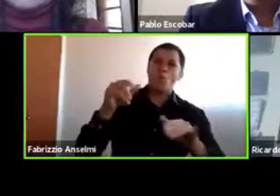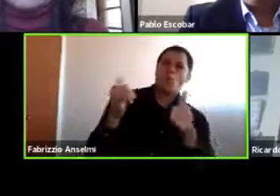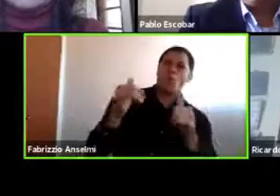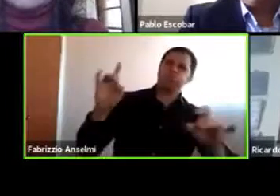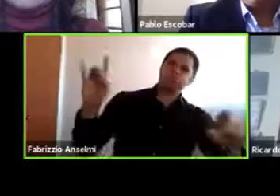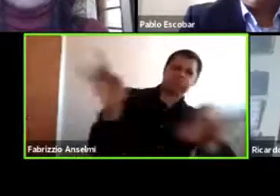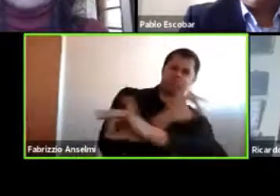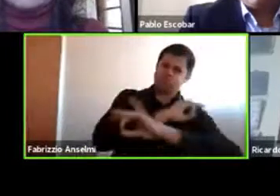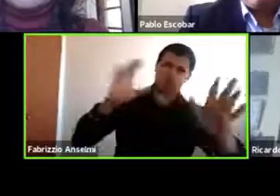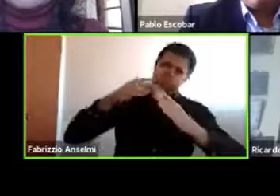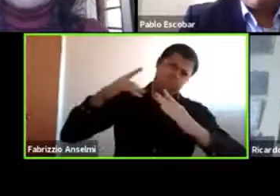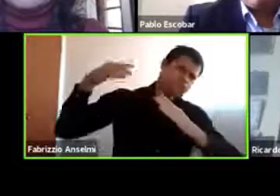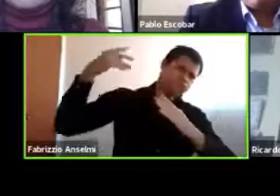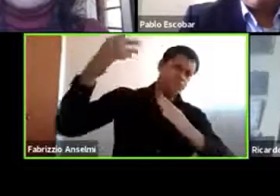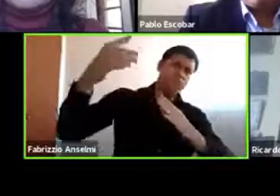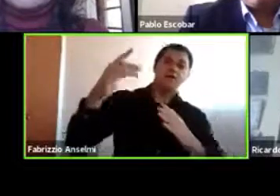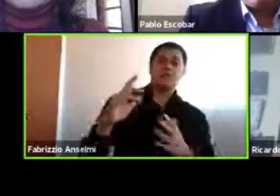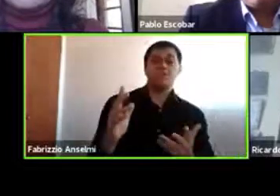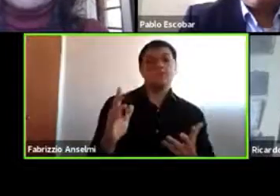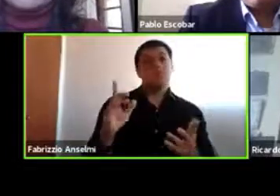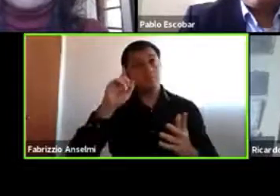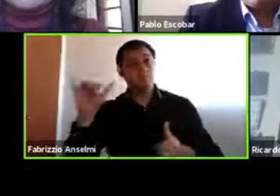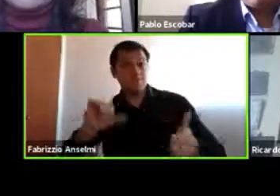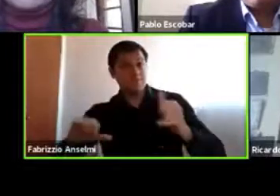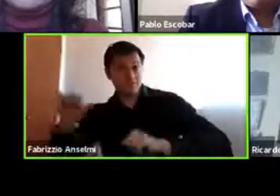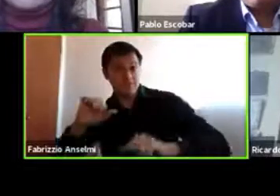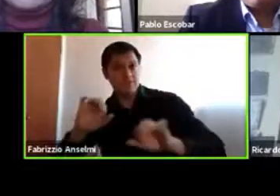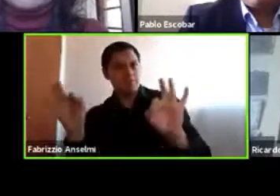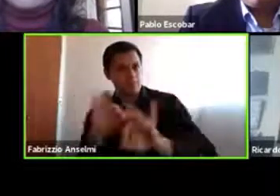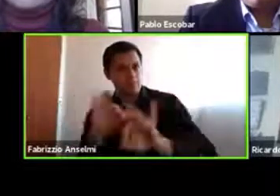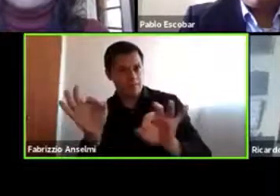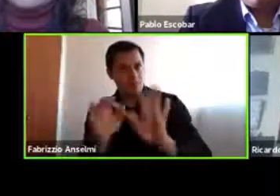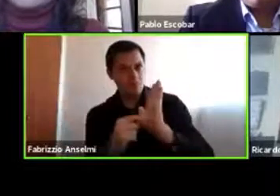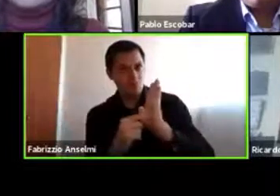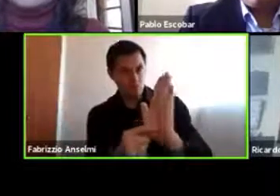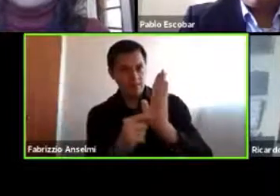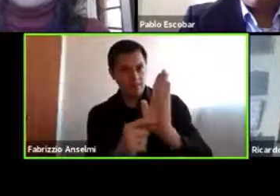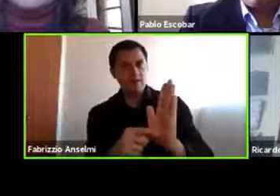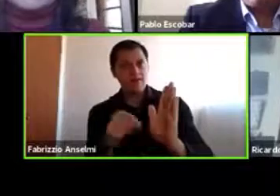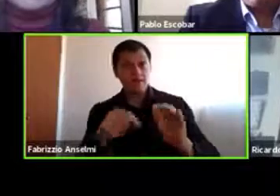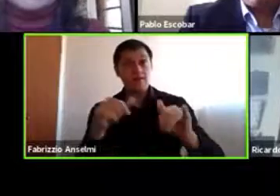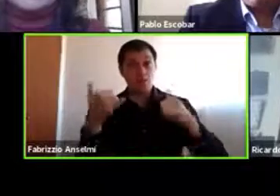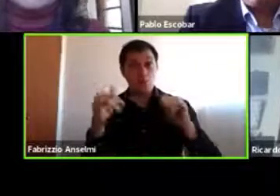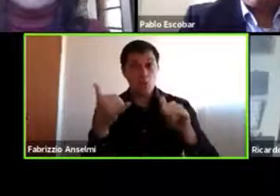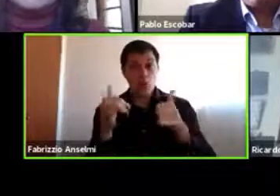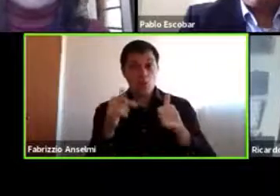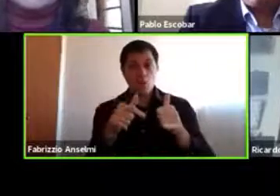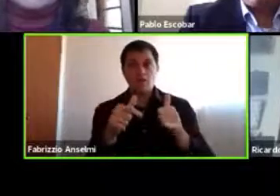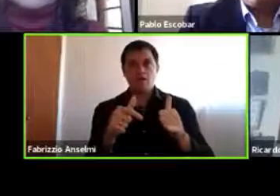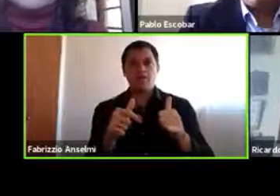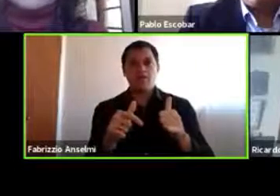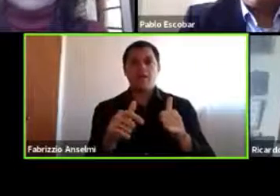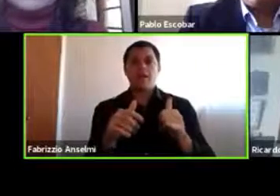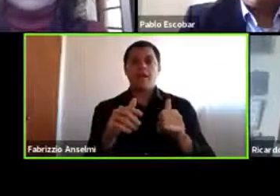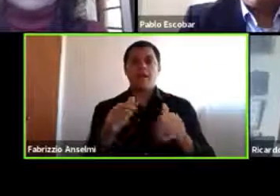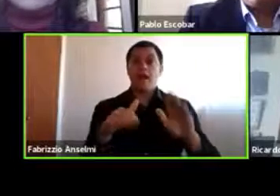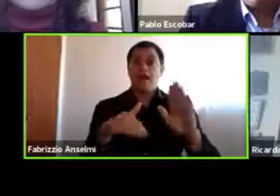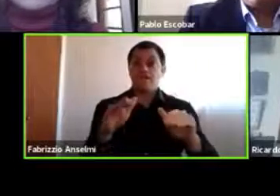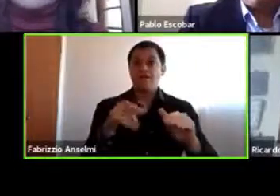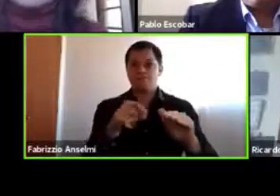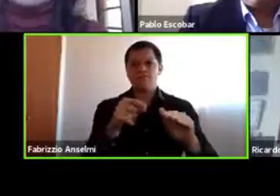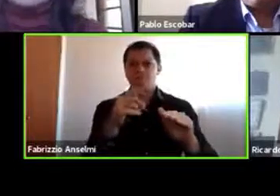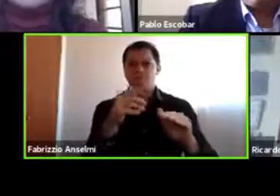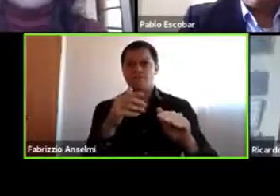ciencia nos muestra que en realidad este juego, en algunas condiciones, se usa mucho mejor que en otras.